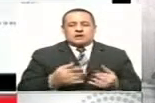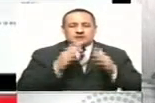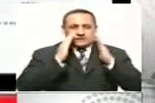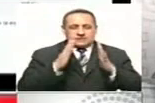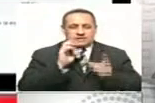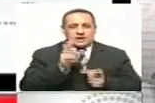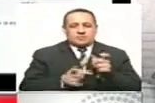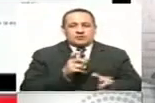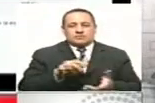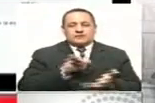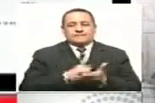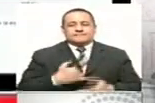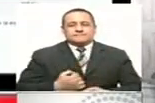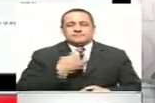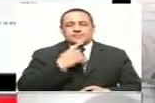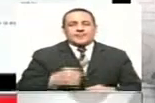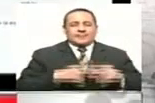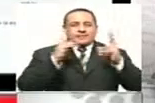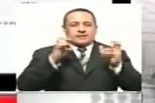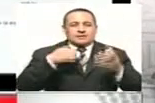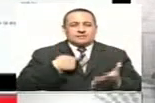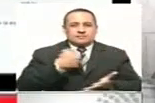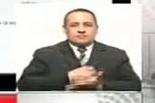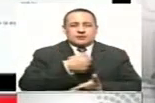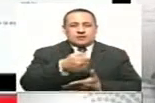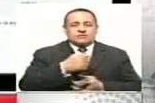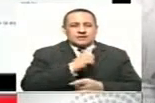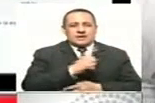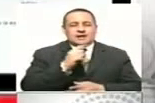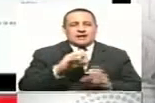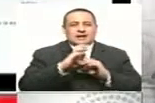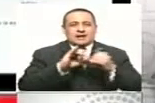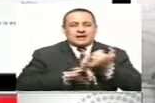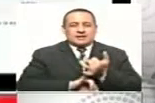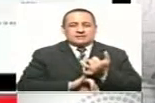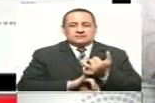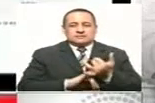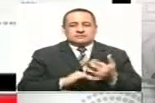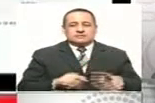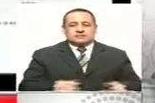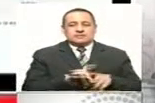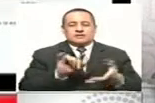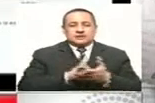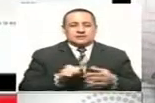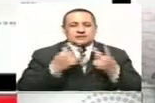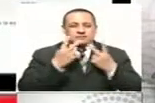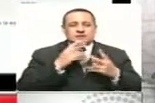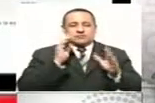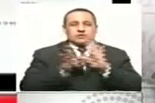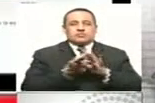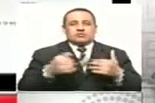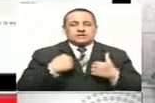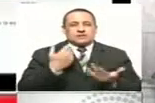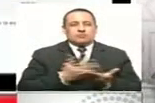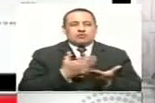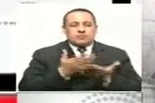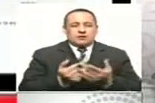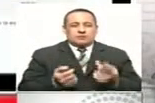personas en temas de suministro de gas natural. Eso más o menos se tiene prevista